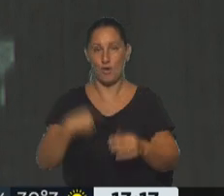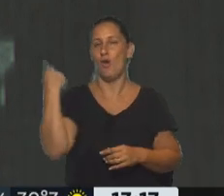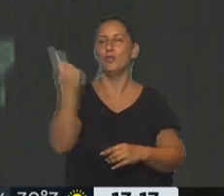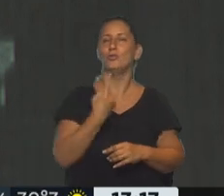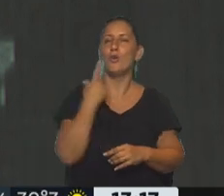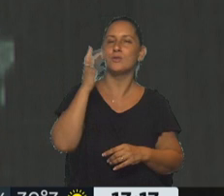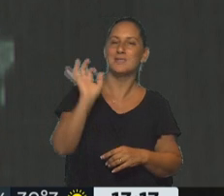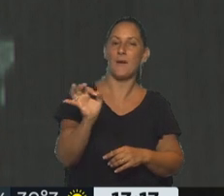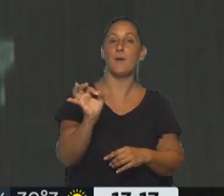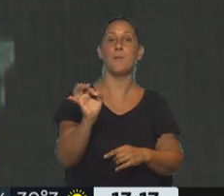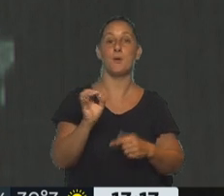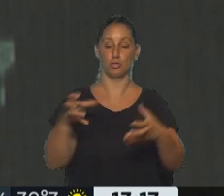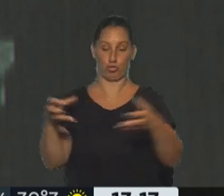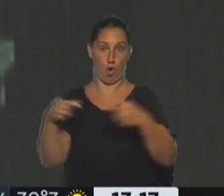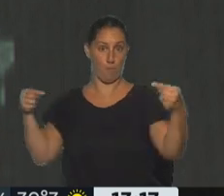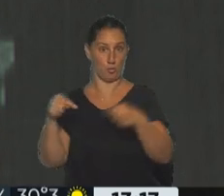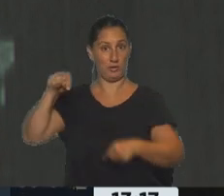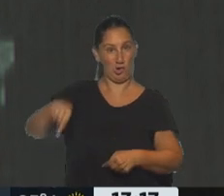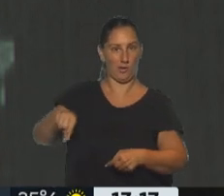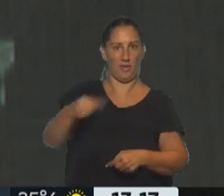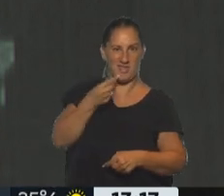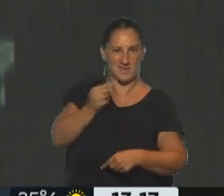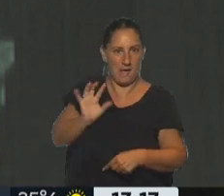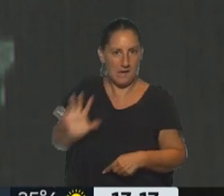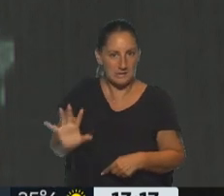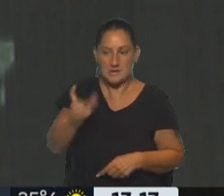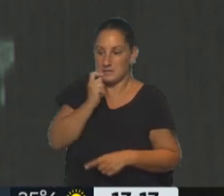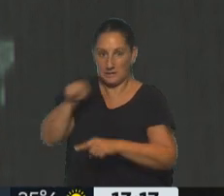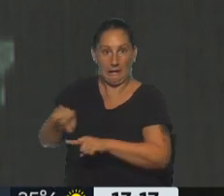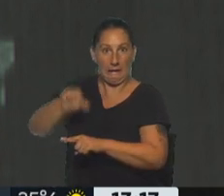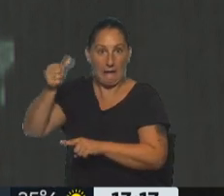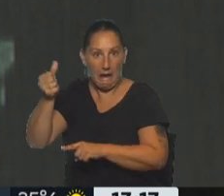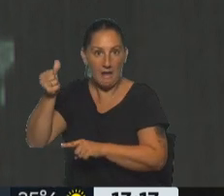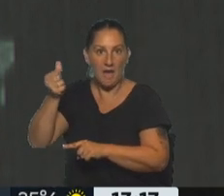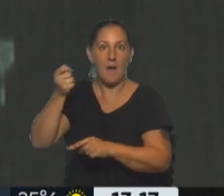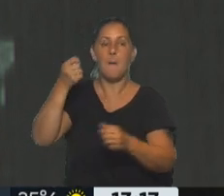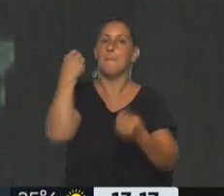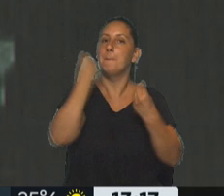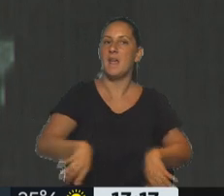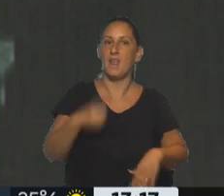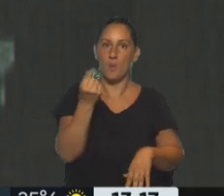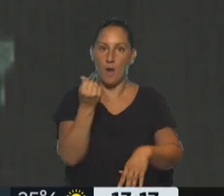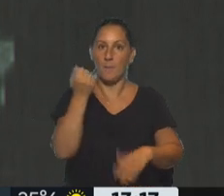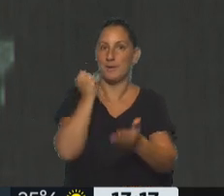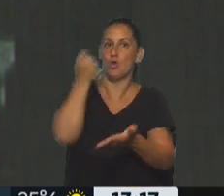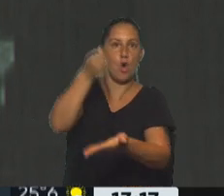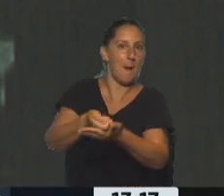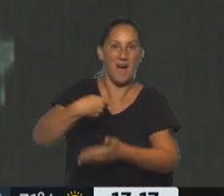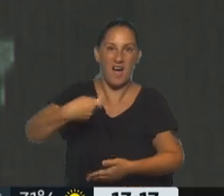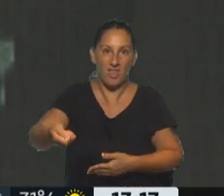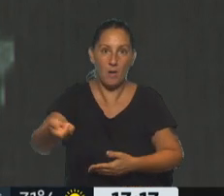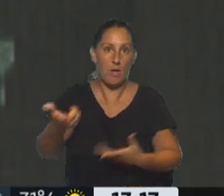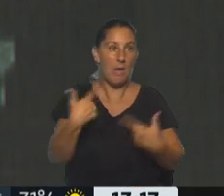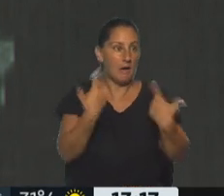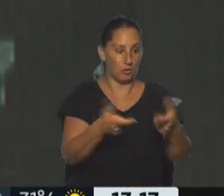si tenemos una oposición política que dice que si gana las elecciones va a devaluar bueno cualquiera que tenga un